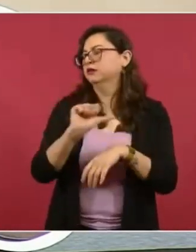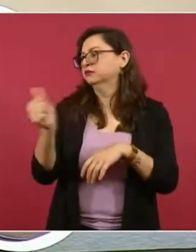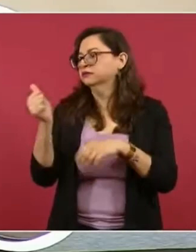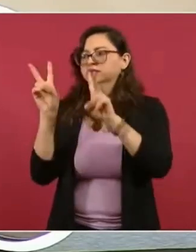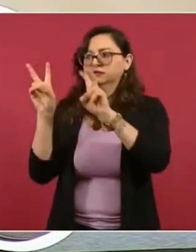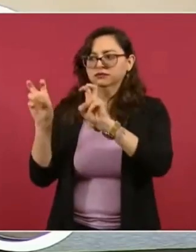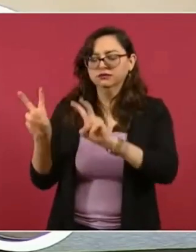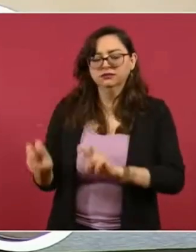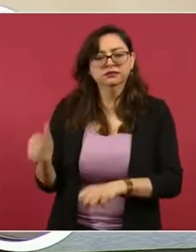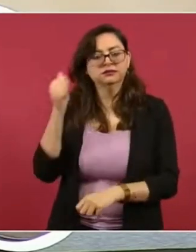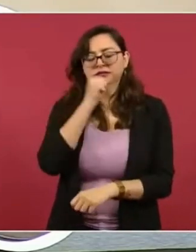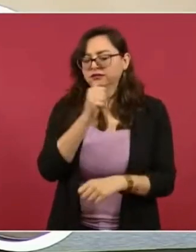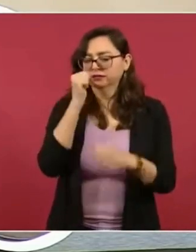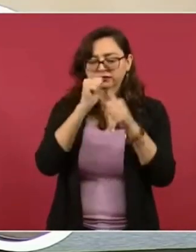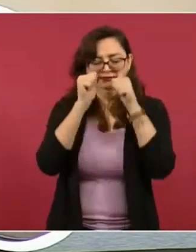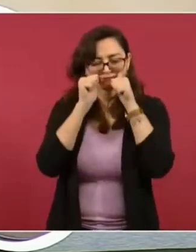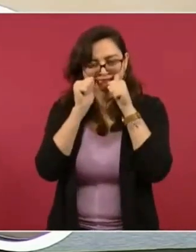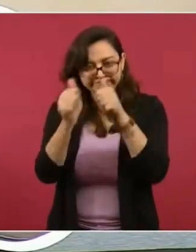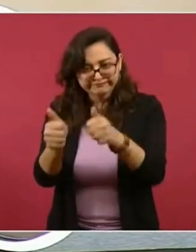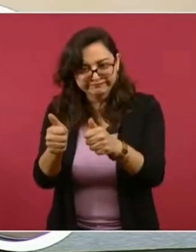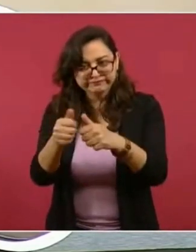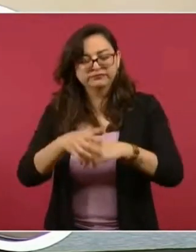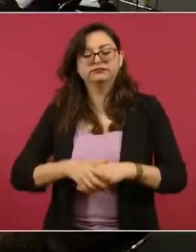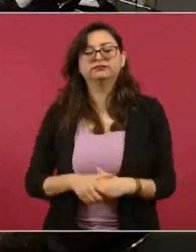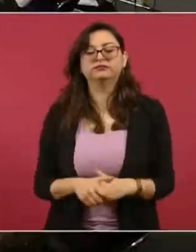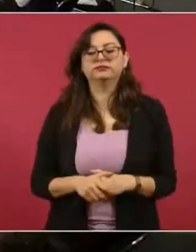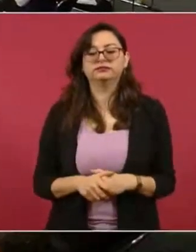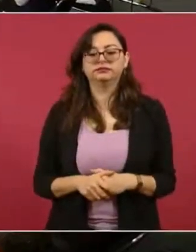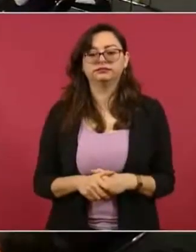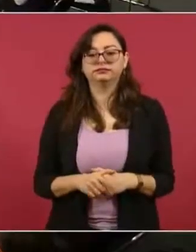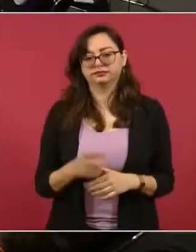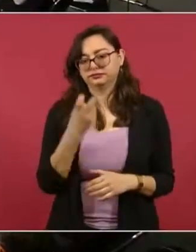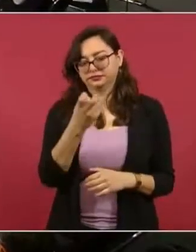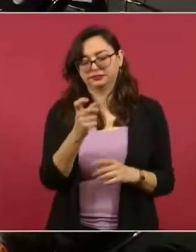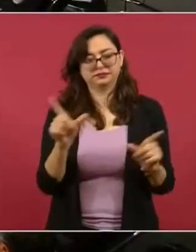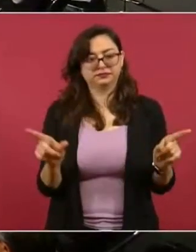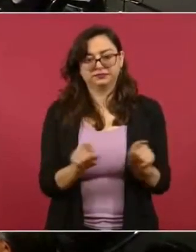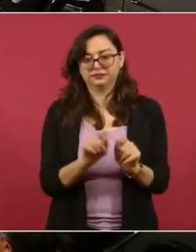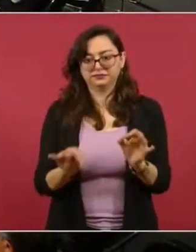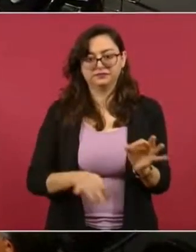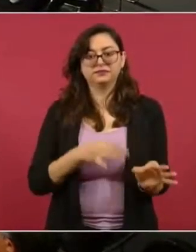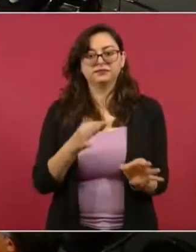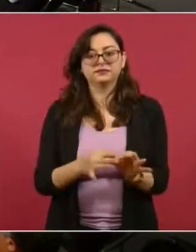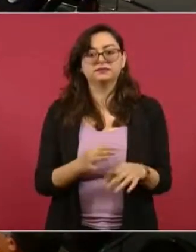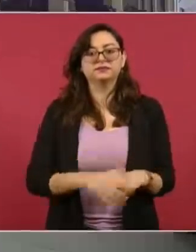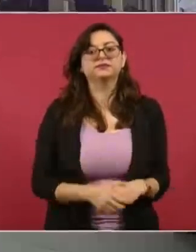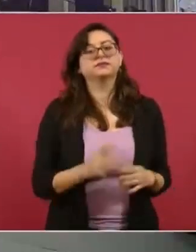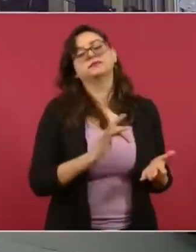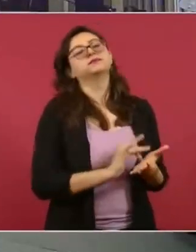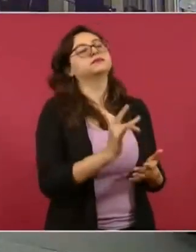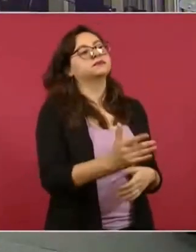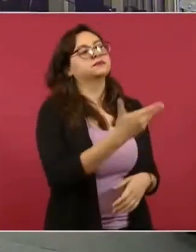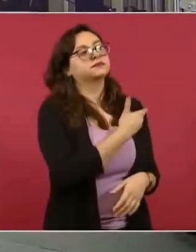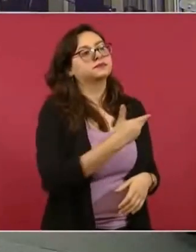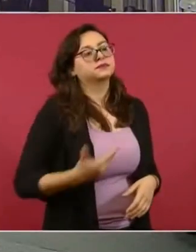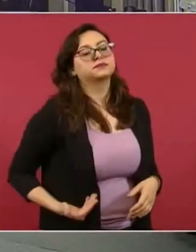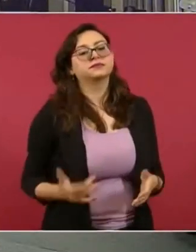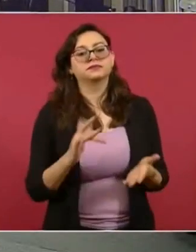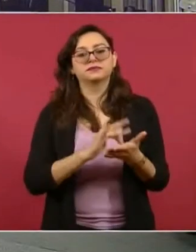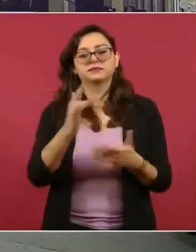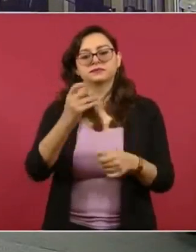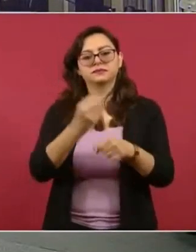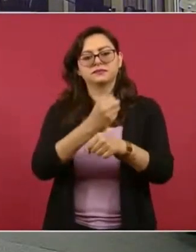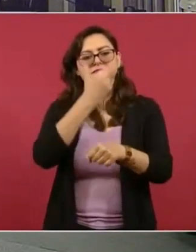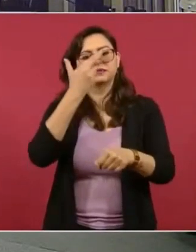ponemos atención a lo que usted nos está diciendo eso sería presidente Gracias presidente Gracias secretaria Por qué no